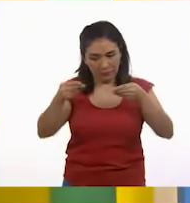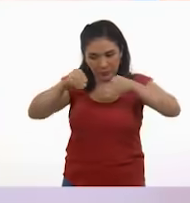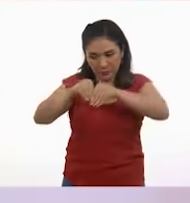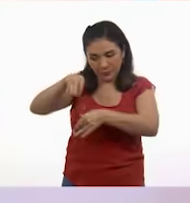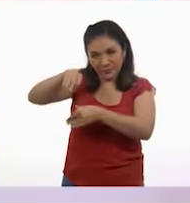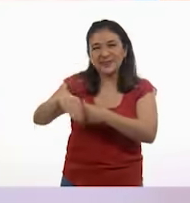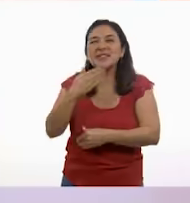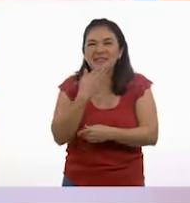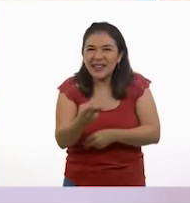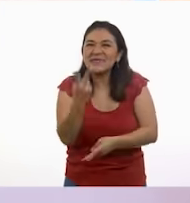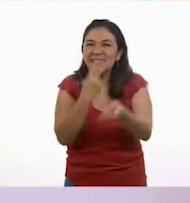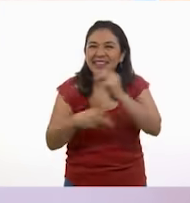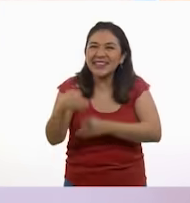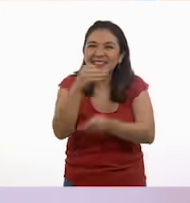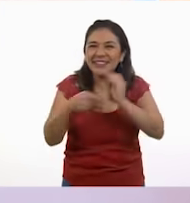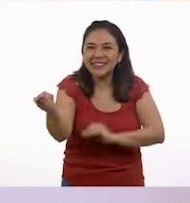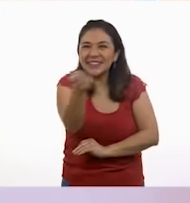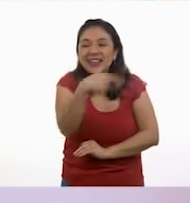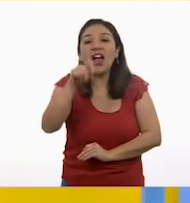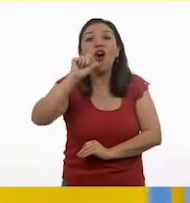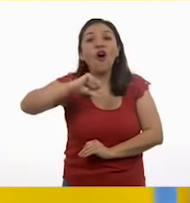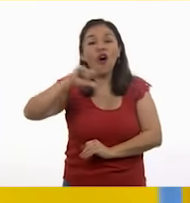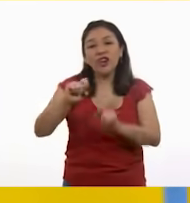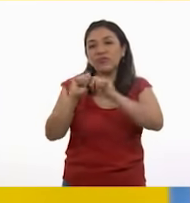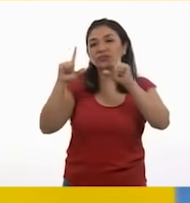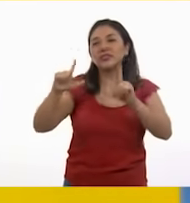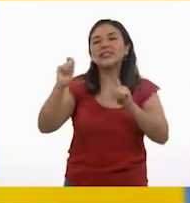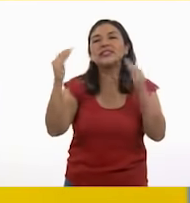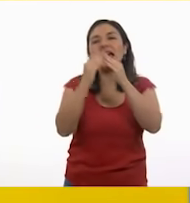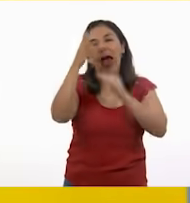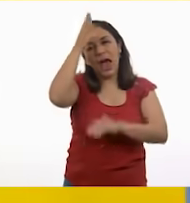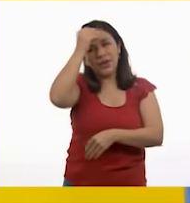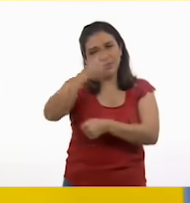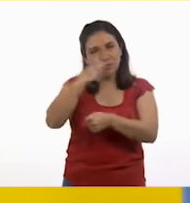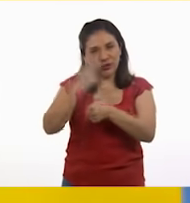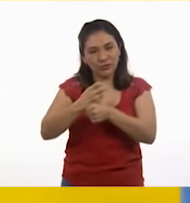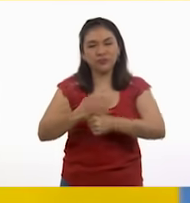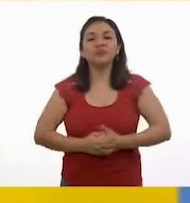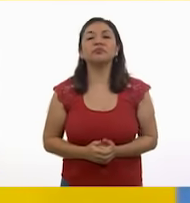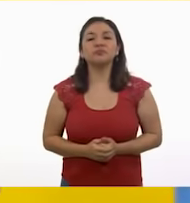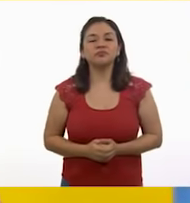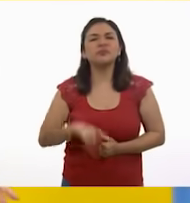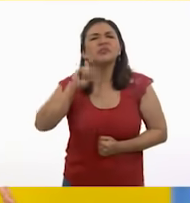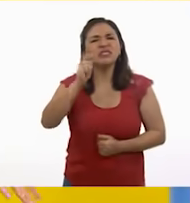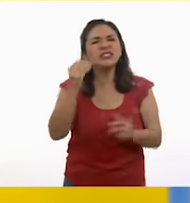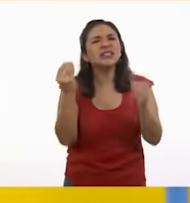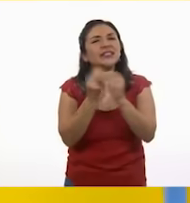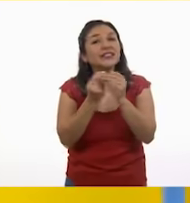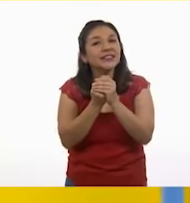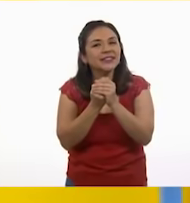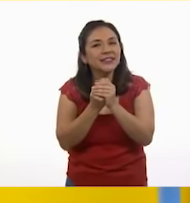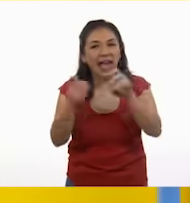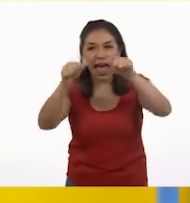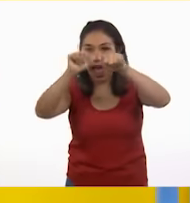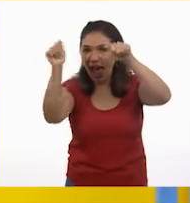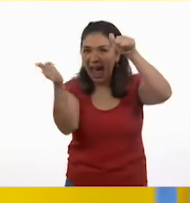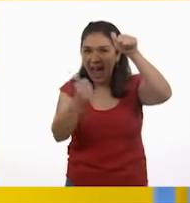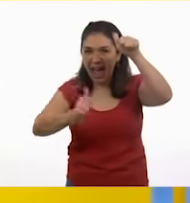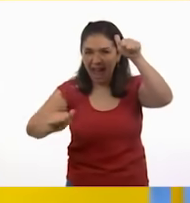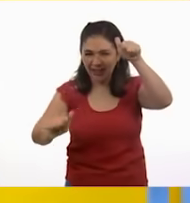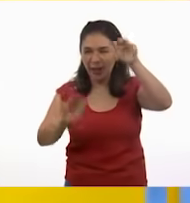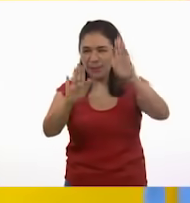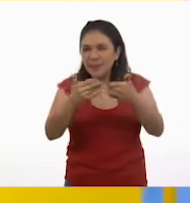bienvenidas y bienvenidos a su programa aprende en casa 2 a la asignatura de artes